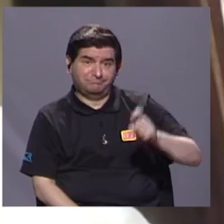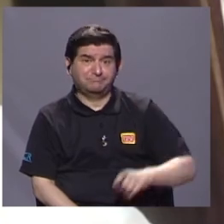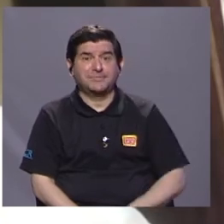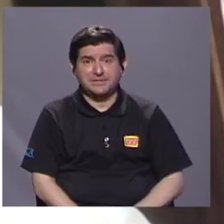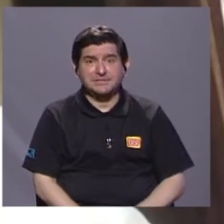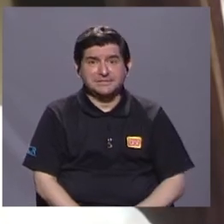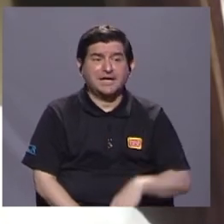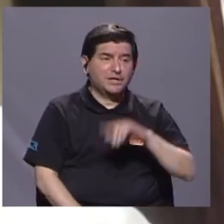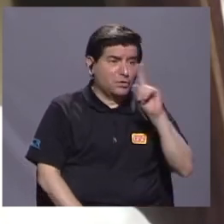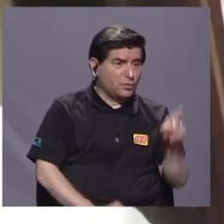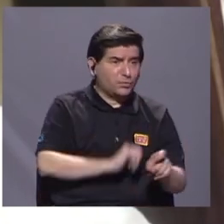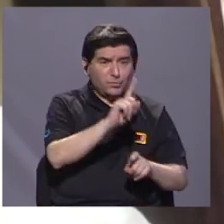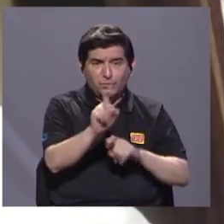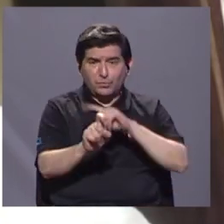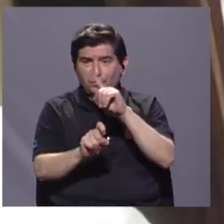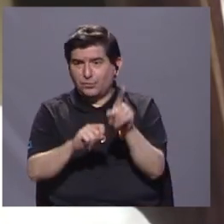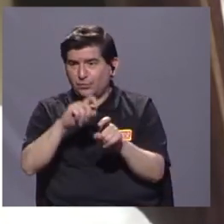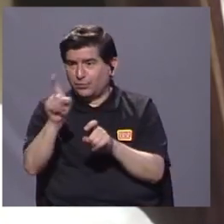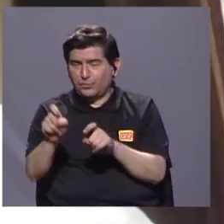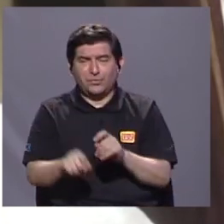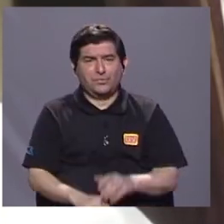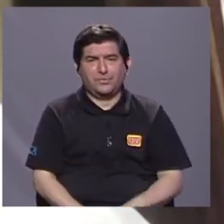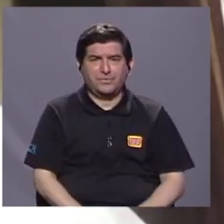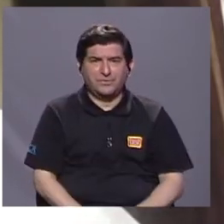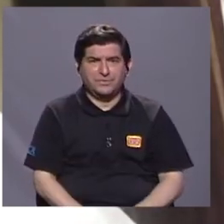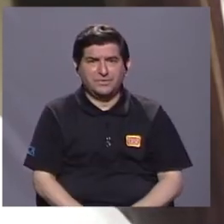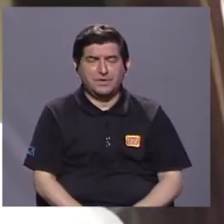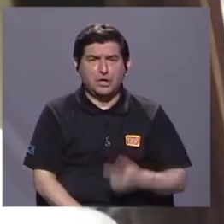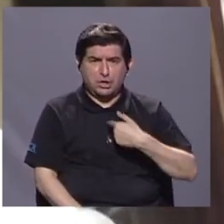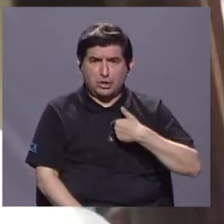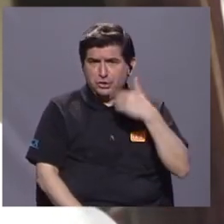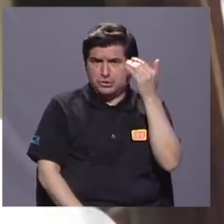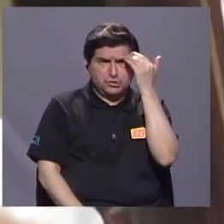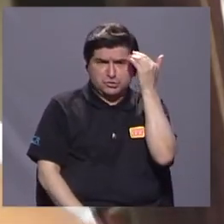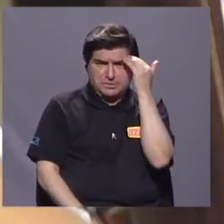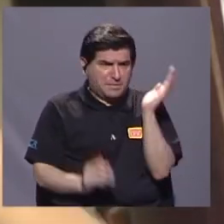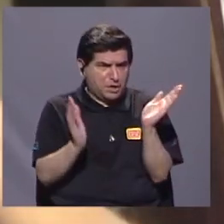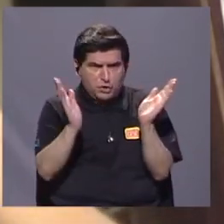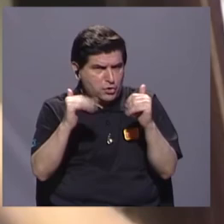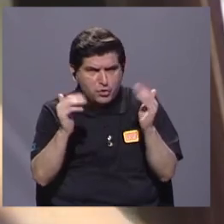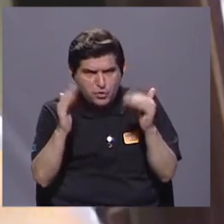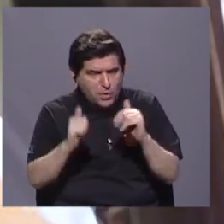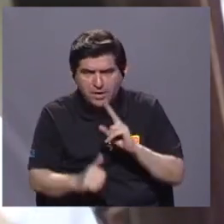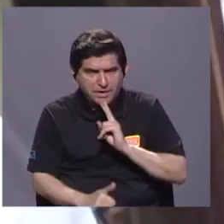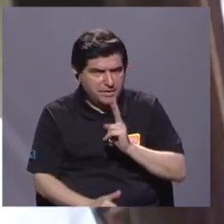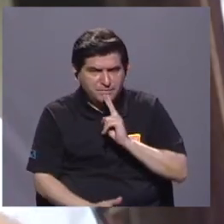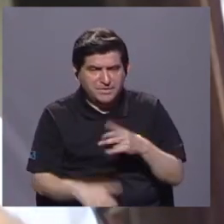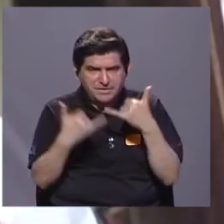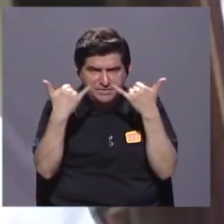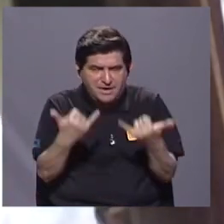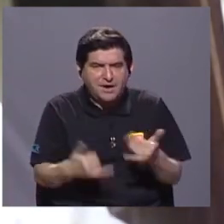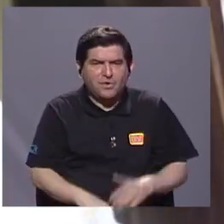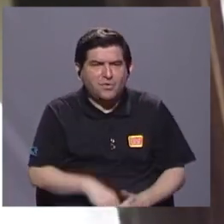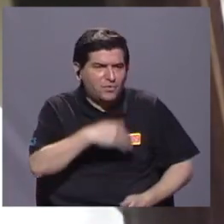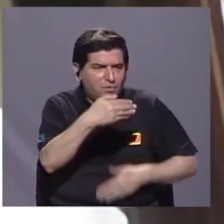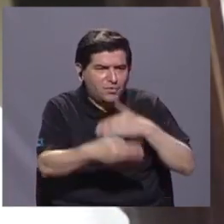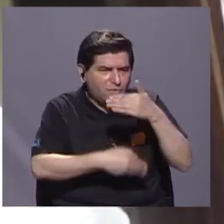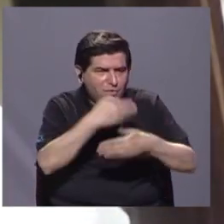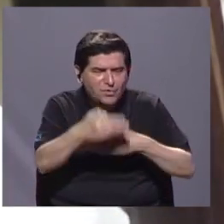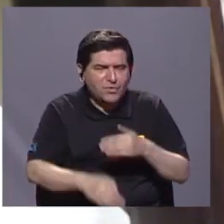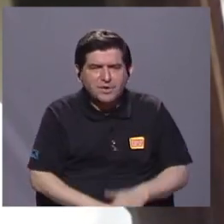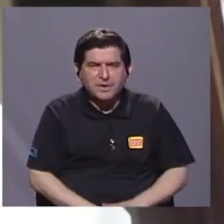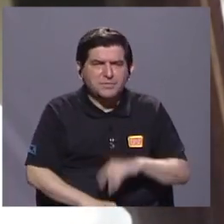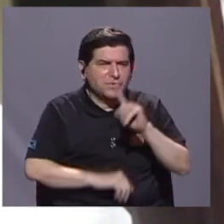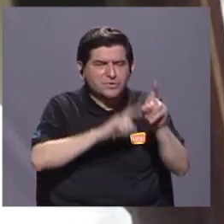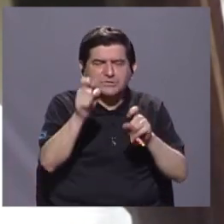un sondeo, ahorita no, que hasta, digamos, de conocimiento que tenga, no hay un sondeo real sobre cuál ha sido el proceso de vacunación,